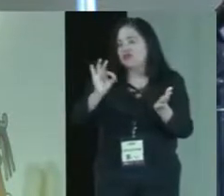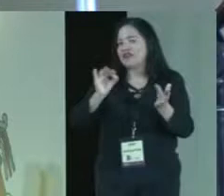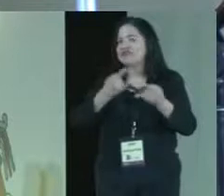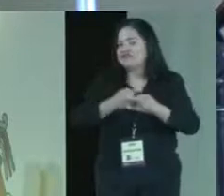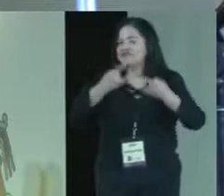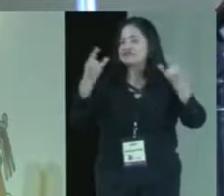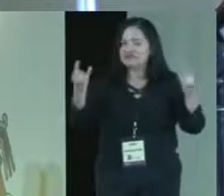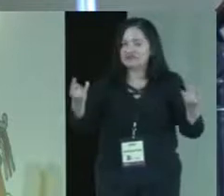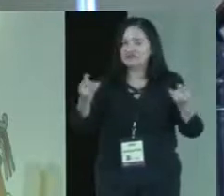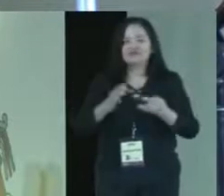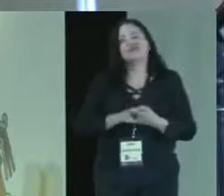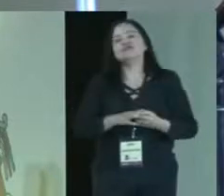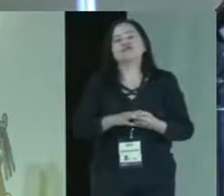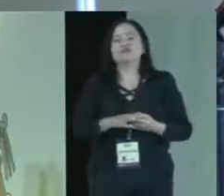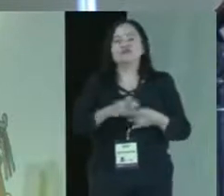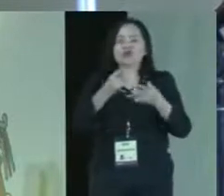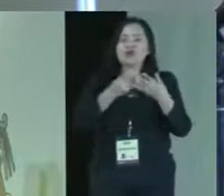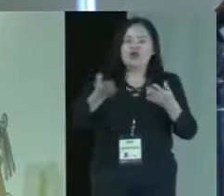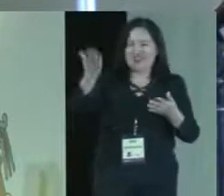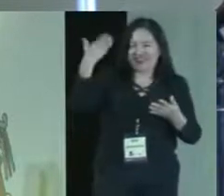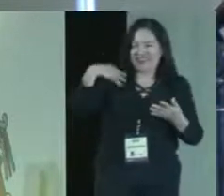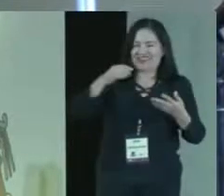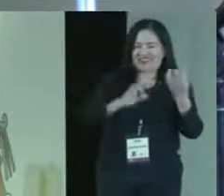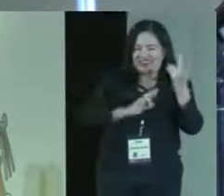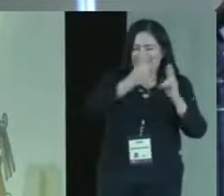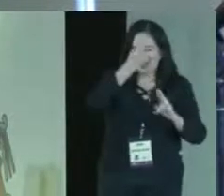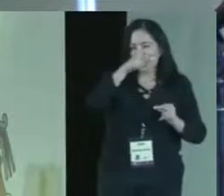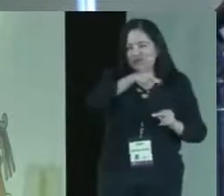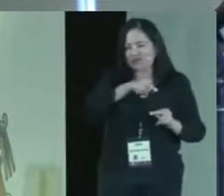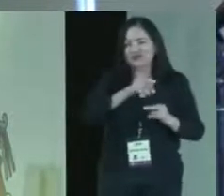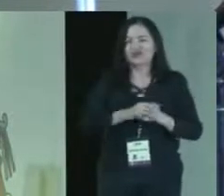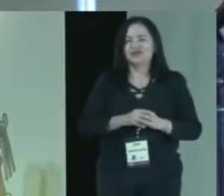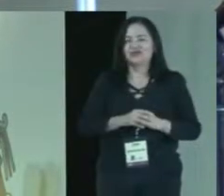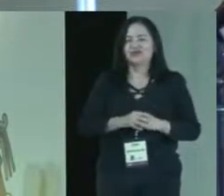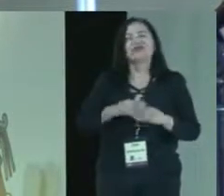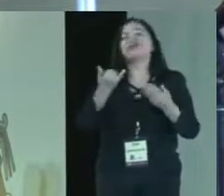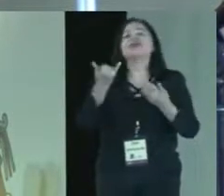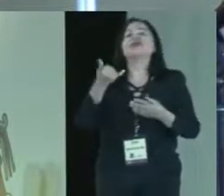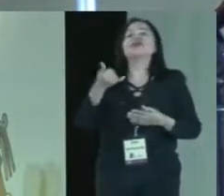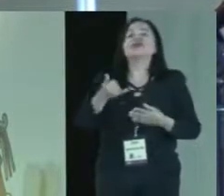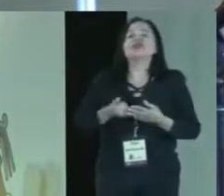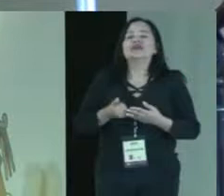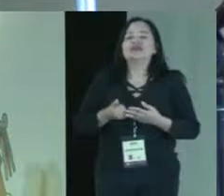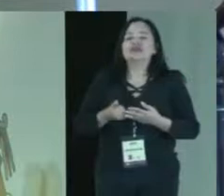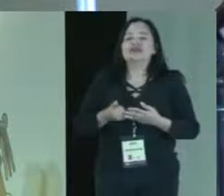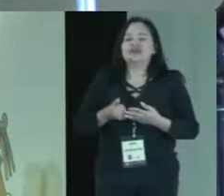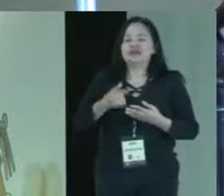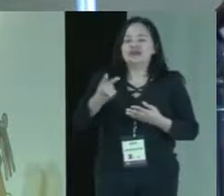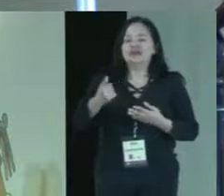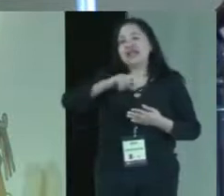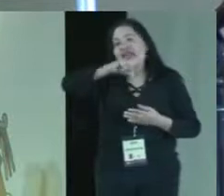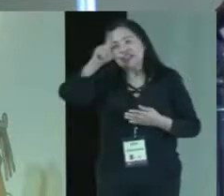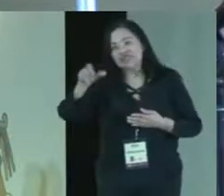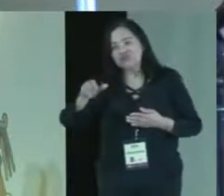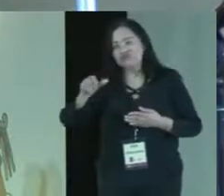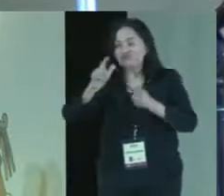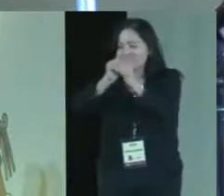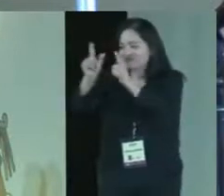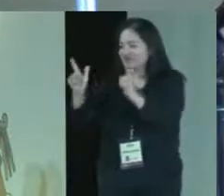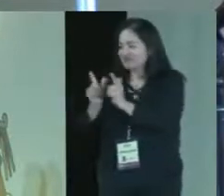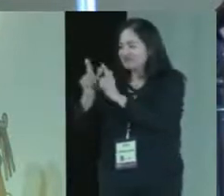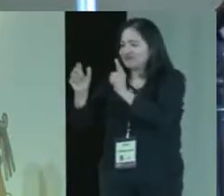mencionó Paco, el periodo postrevolucionario y el papel tan importante que tuvo los sindicatos y